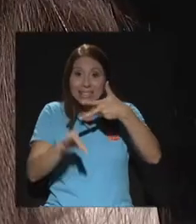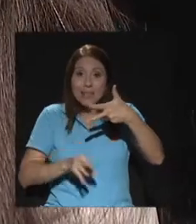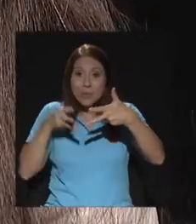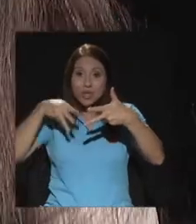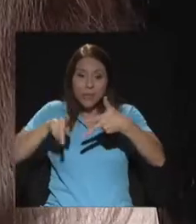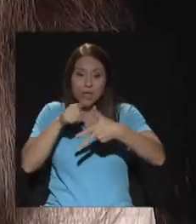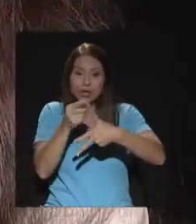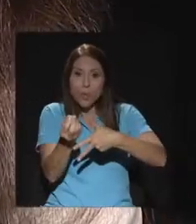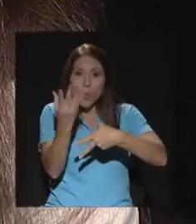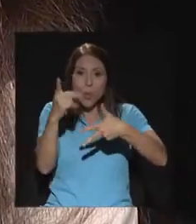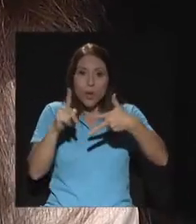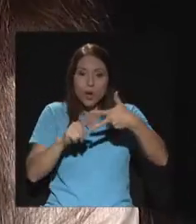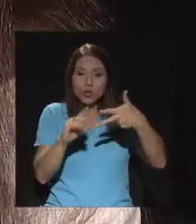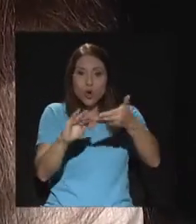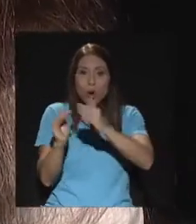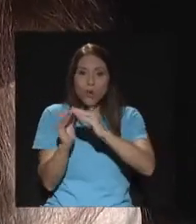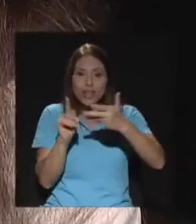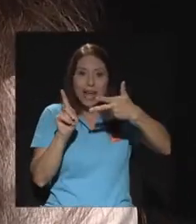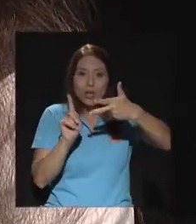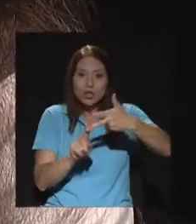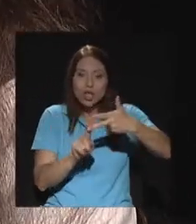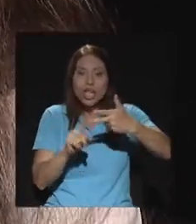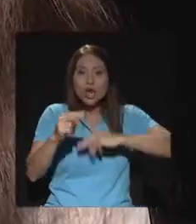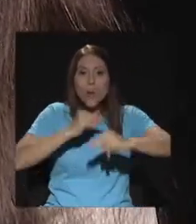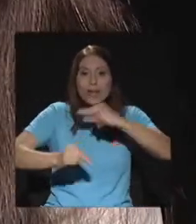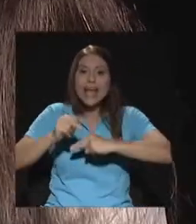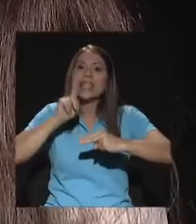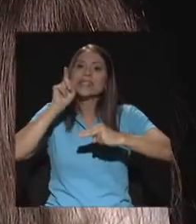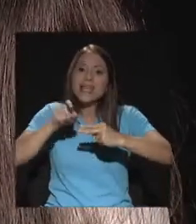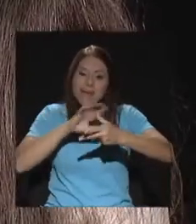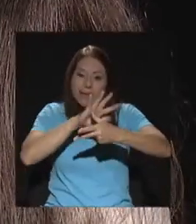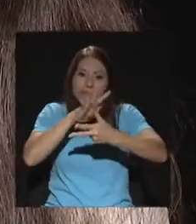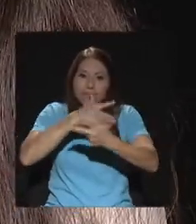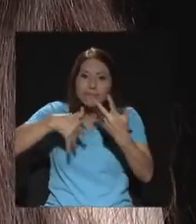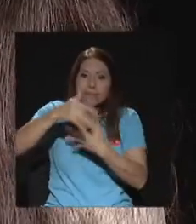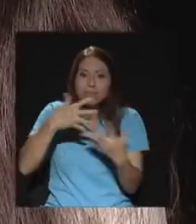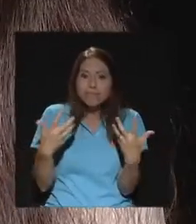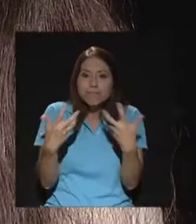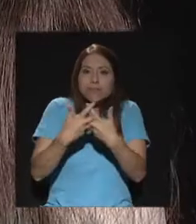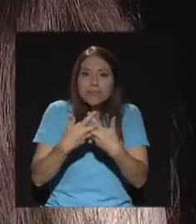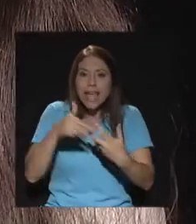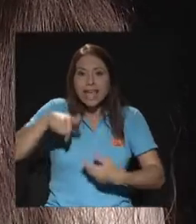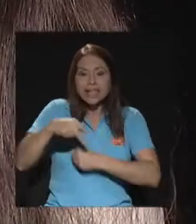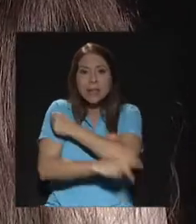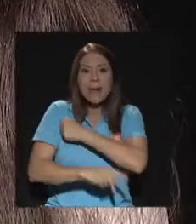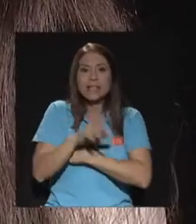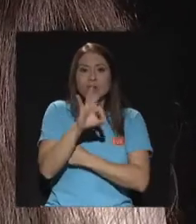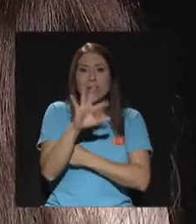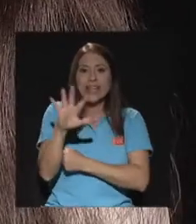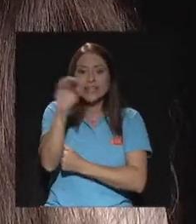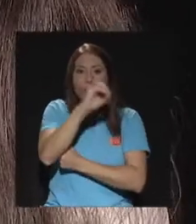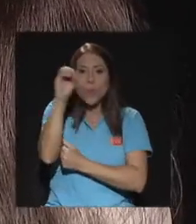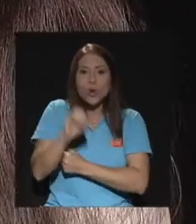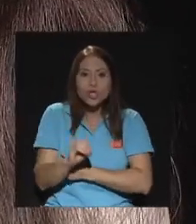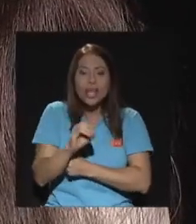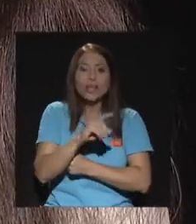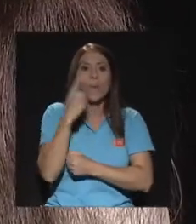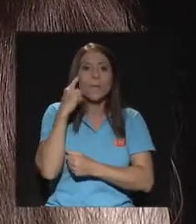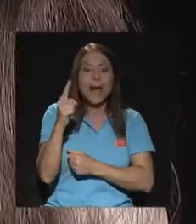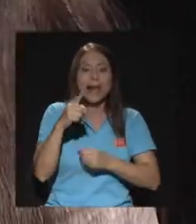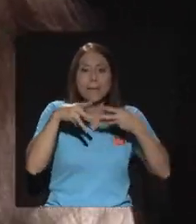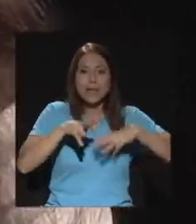medios públicos, medios comunitarios y medios comerciales. En este país existe un 95% de las concesiones otorgadas para medios